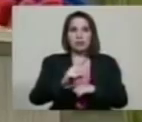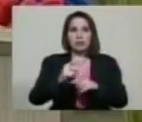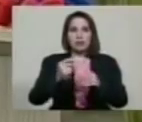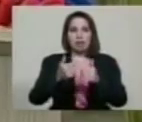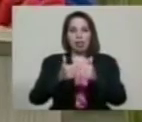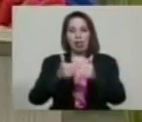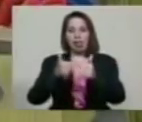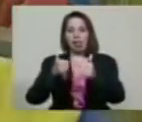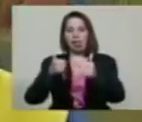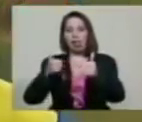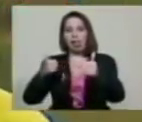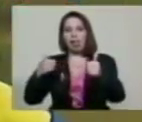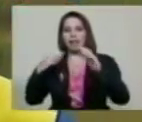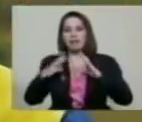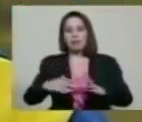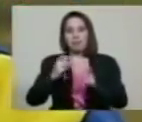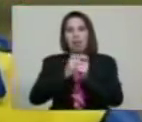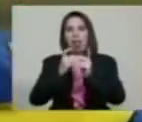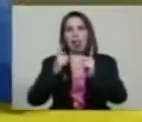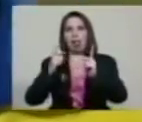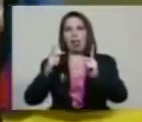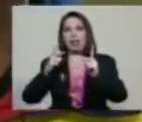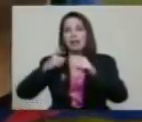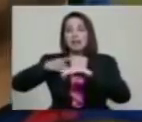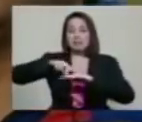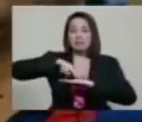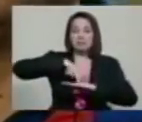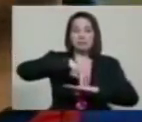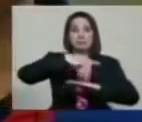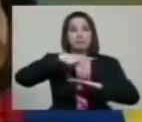atrás y la pierna derecha